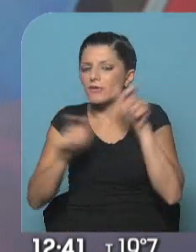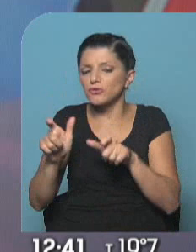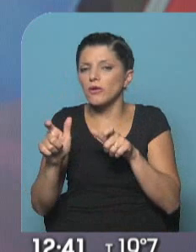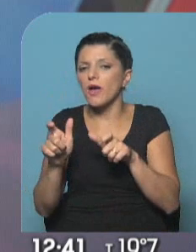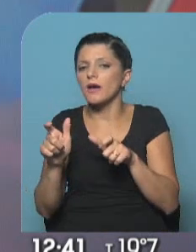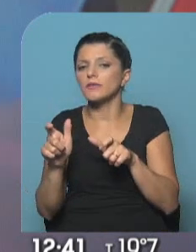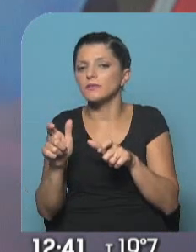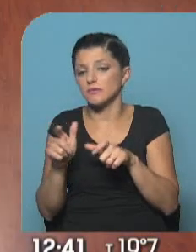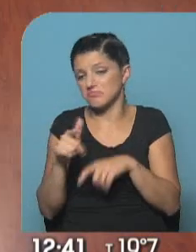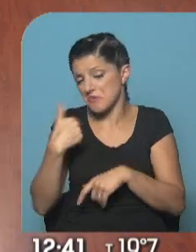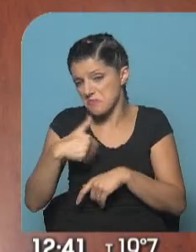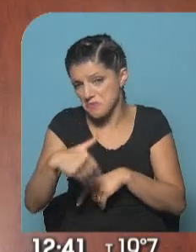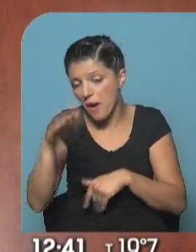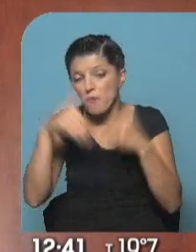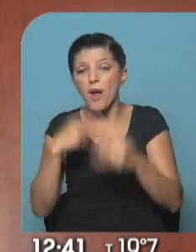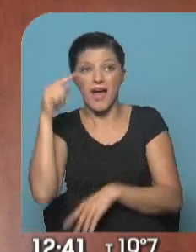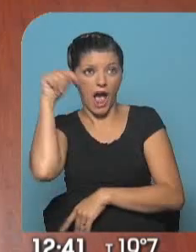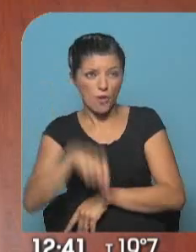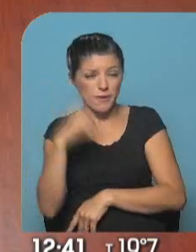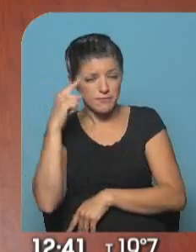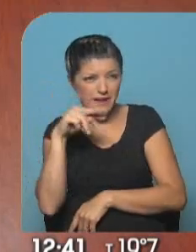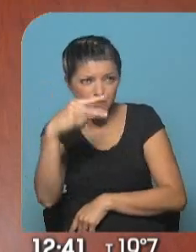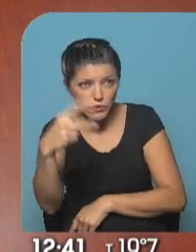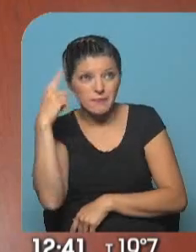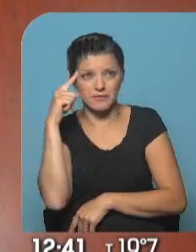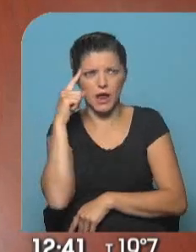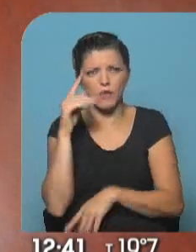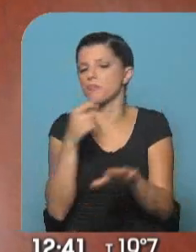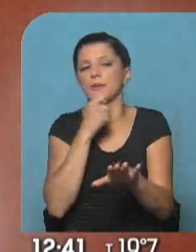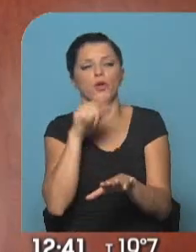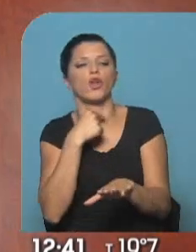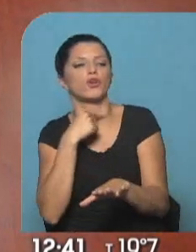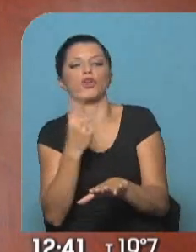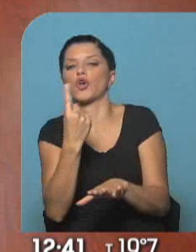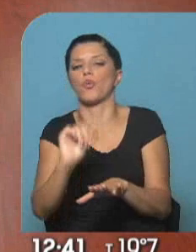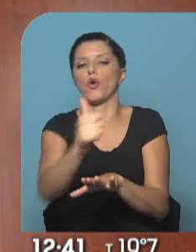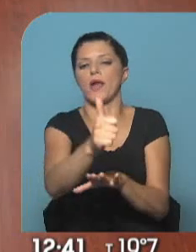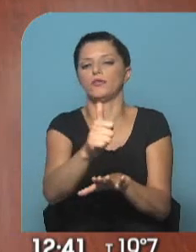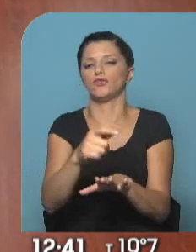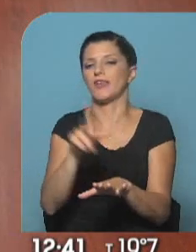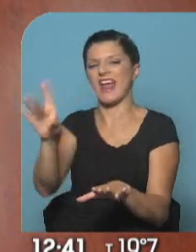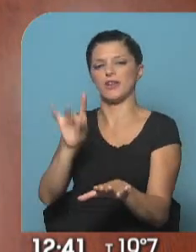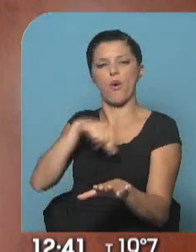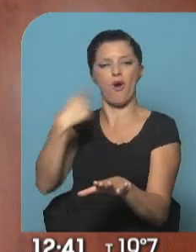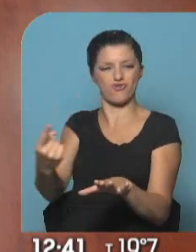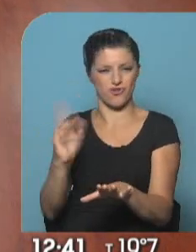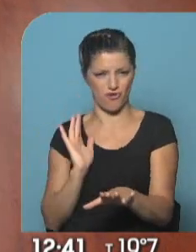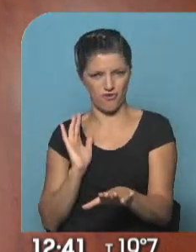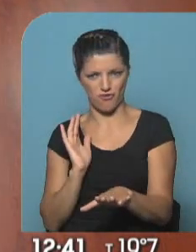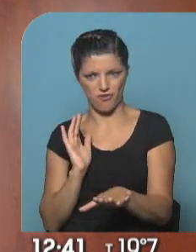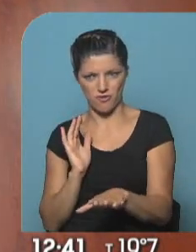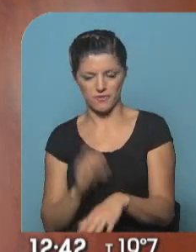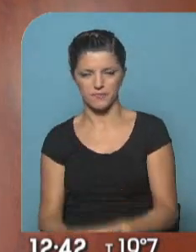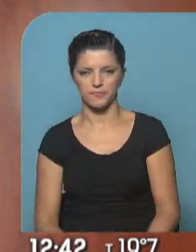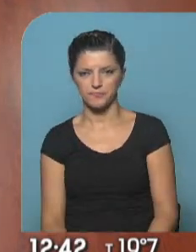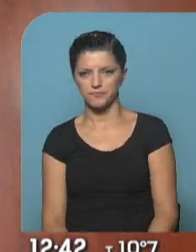más de lo que se definieron en primera vuelta para que no gane el otro. También puede ser ese efecto. ¿Qué pensás? Está igualmente entre los países de mayor